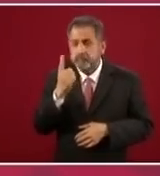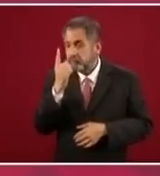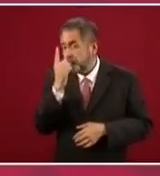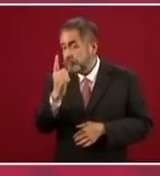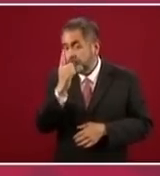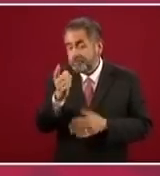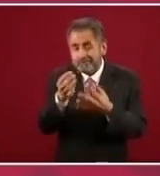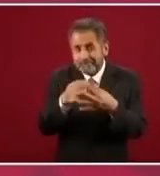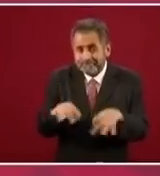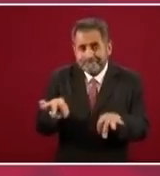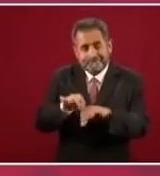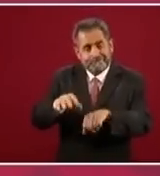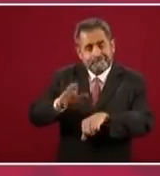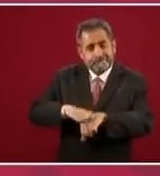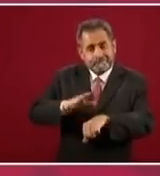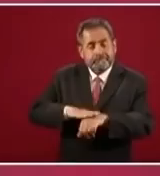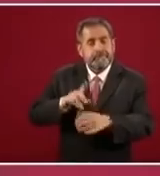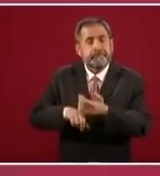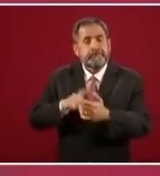es que